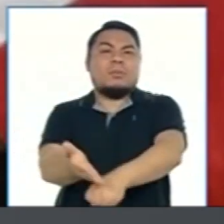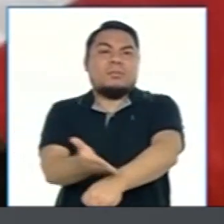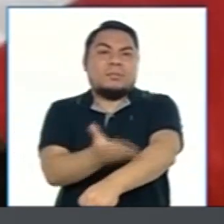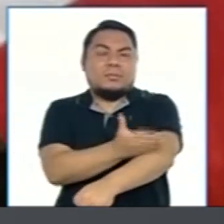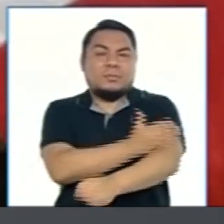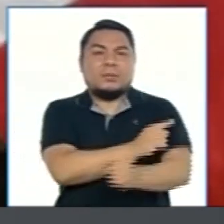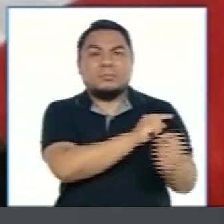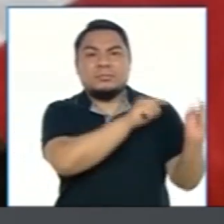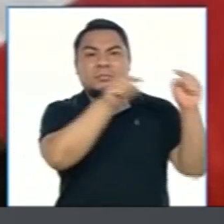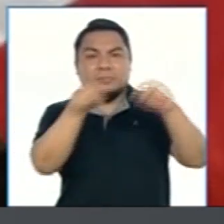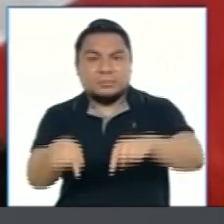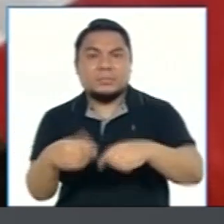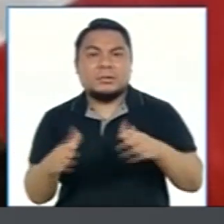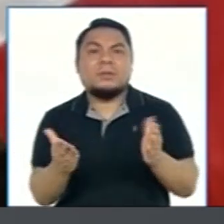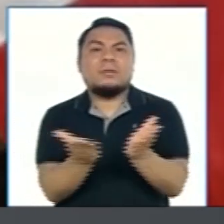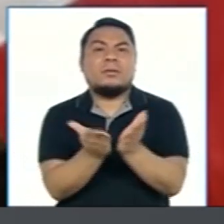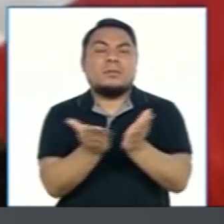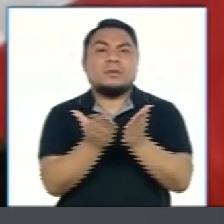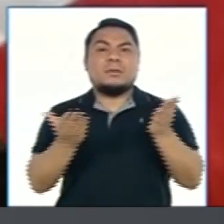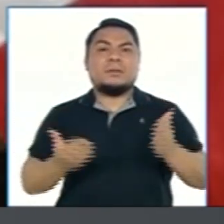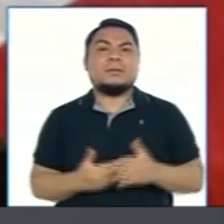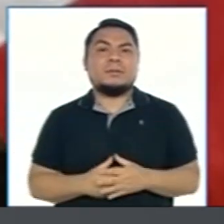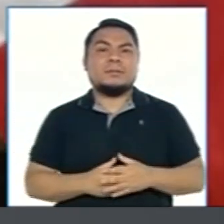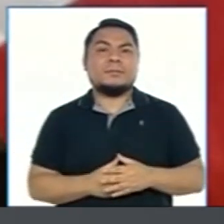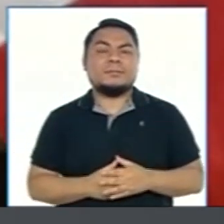gradualmente a la